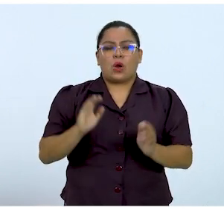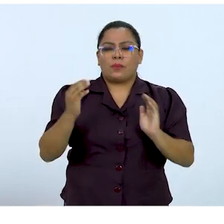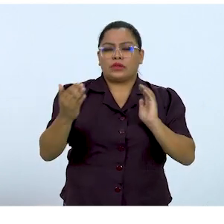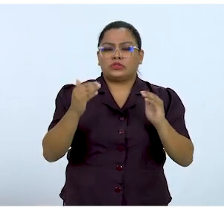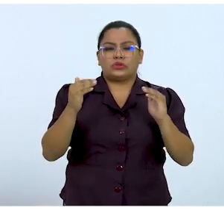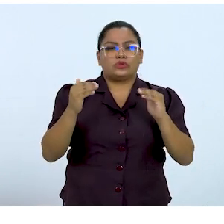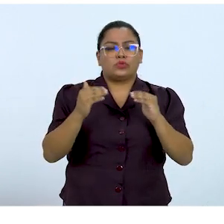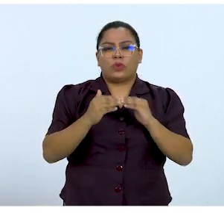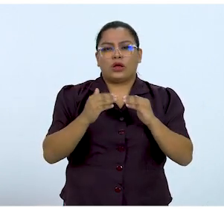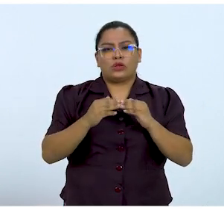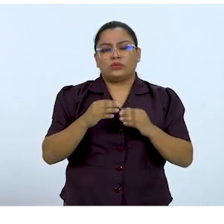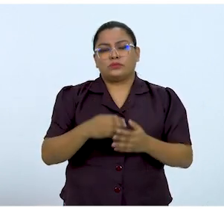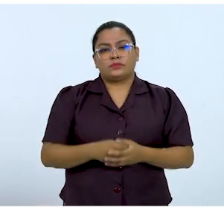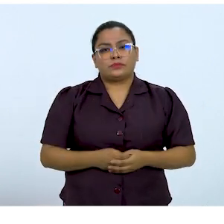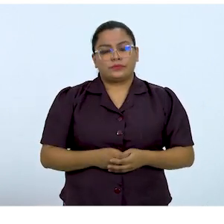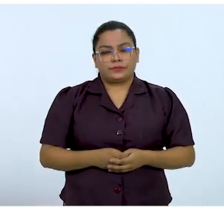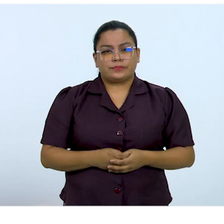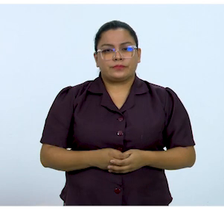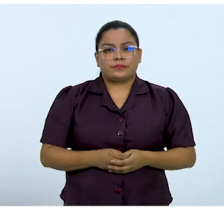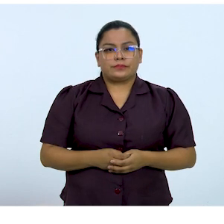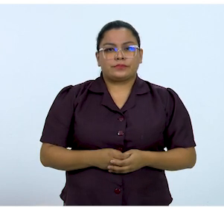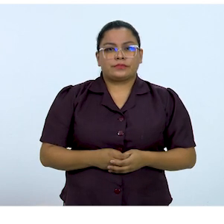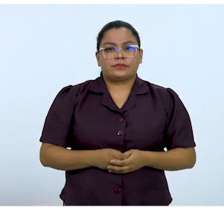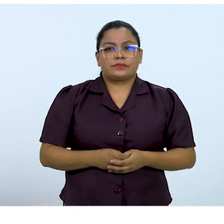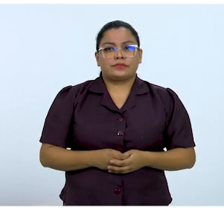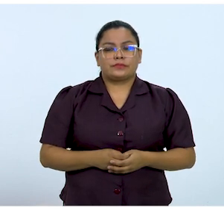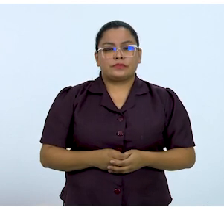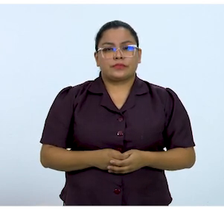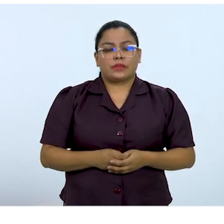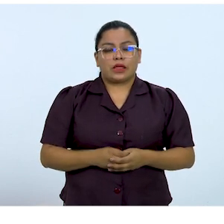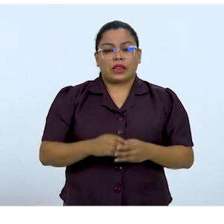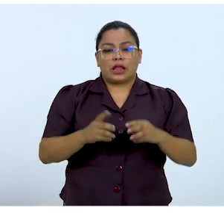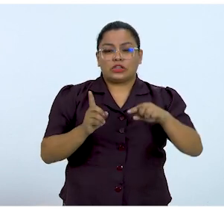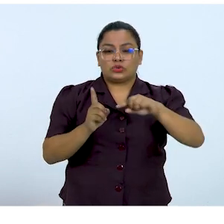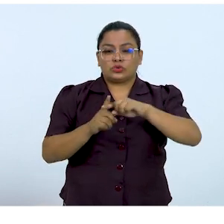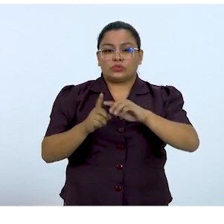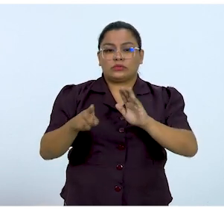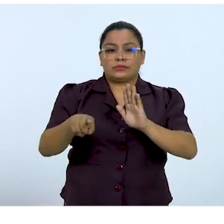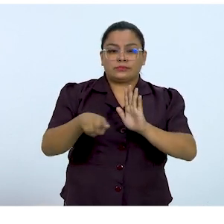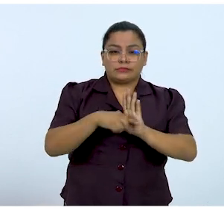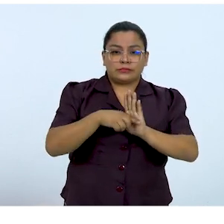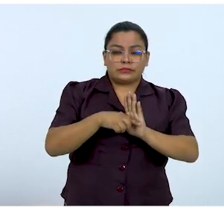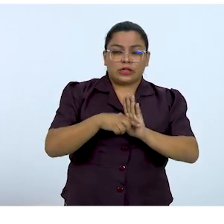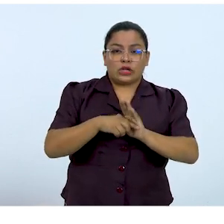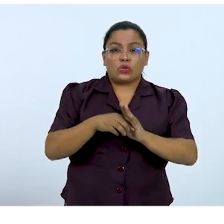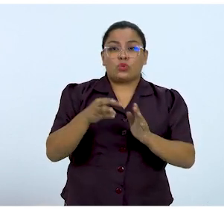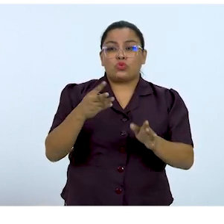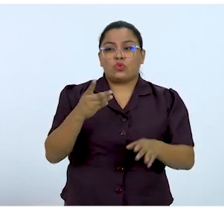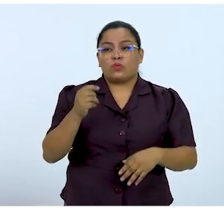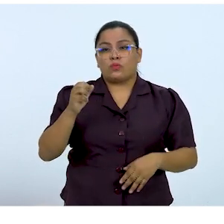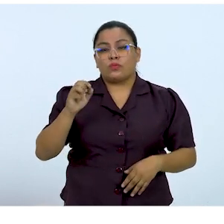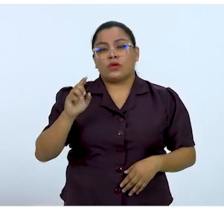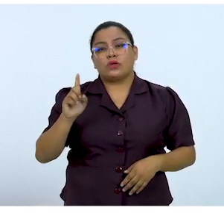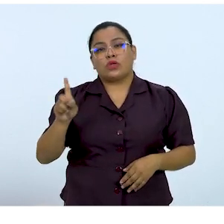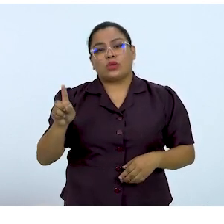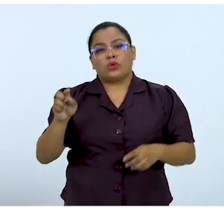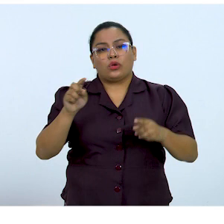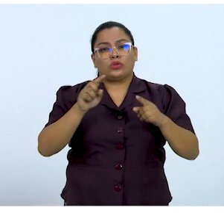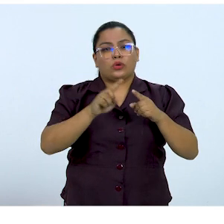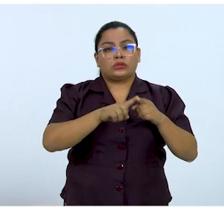hasta 10.000, y la comparación y aproximación de estos números. Las sumas y restas con números hasta